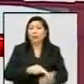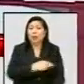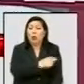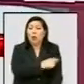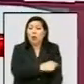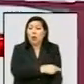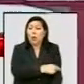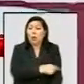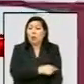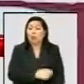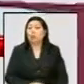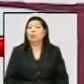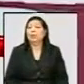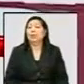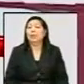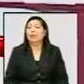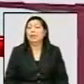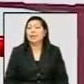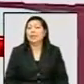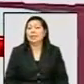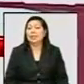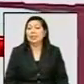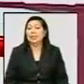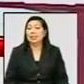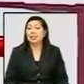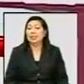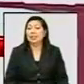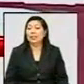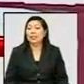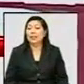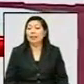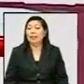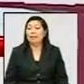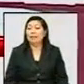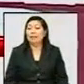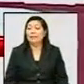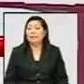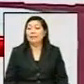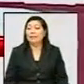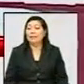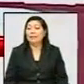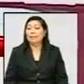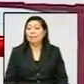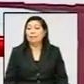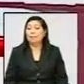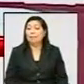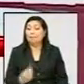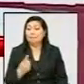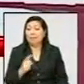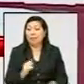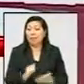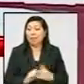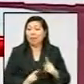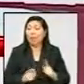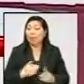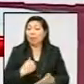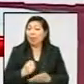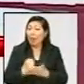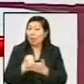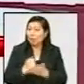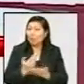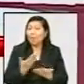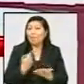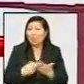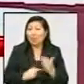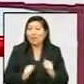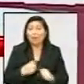hospitales, en los detalles de qué comieron, qué tal, para que alguien nos haga caso, ¿no?, para